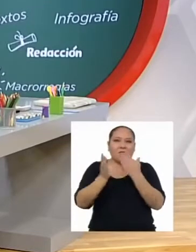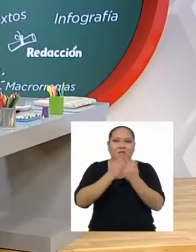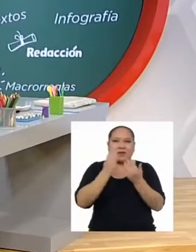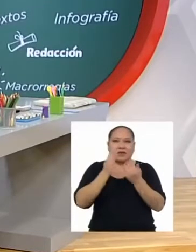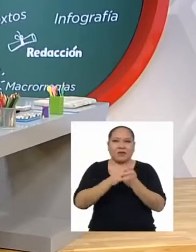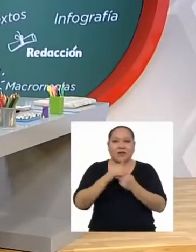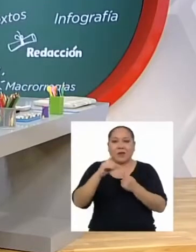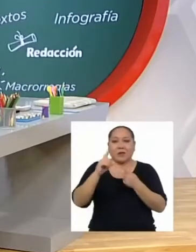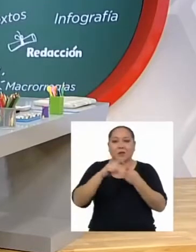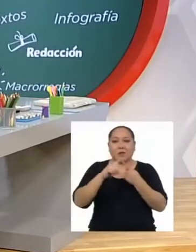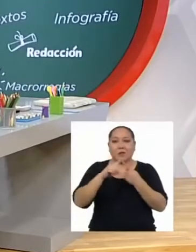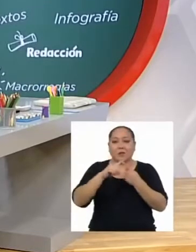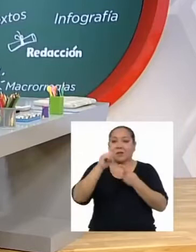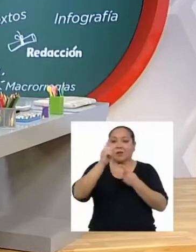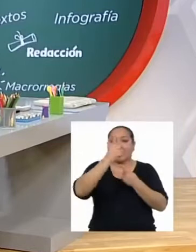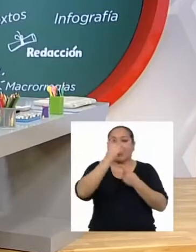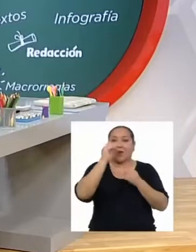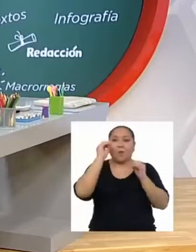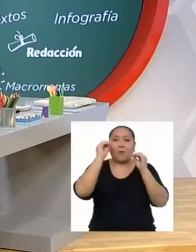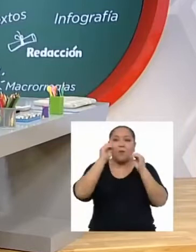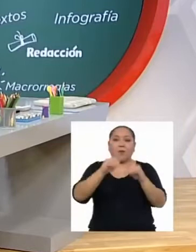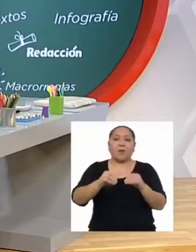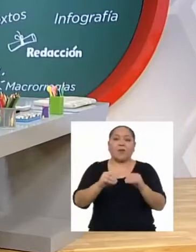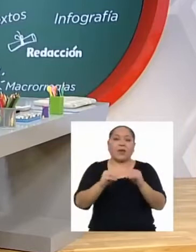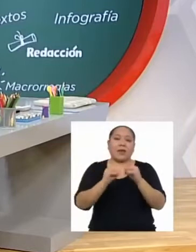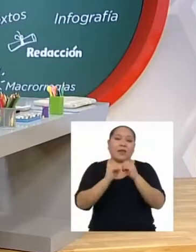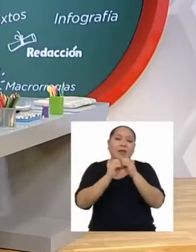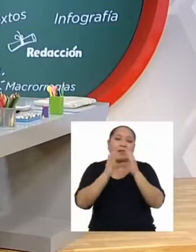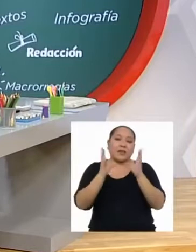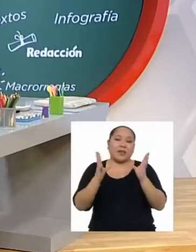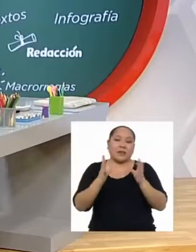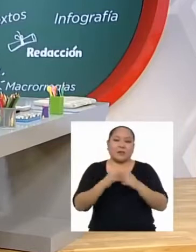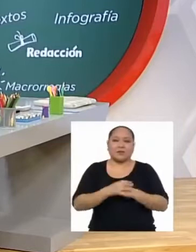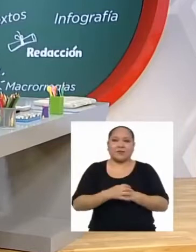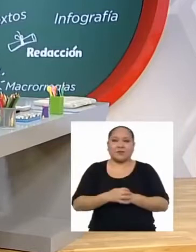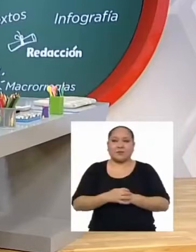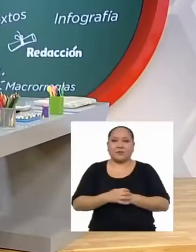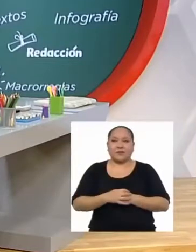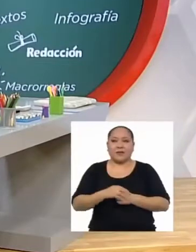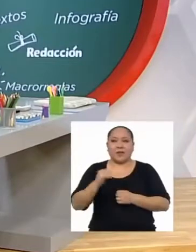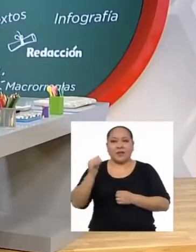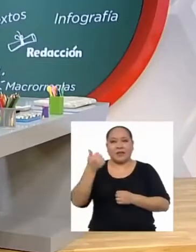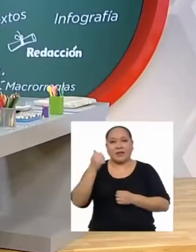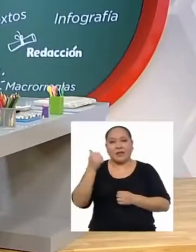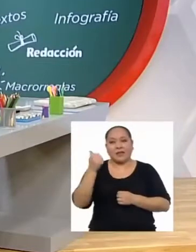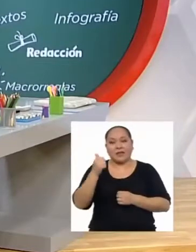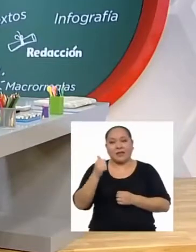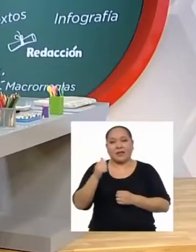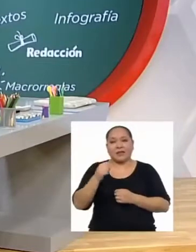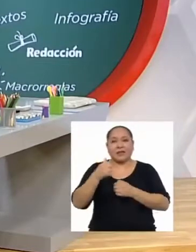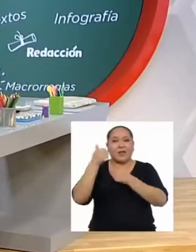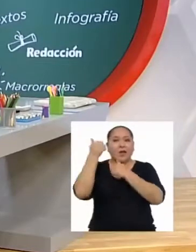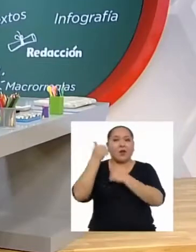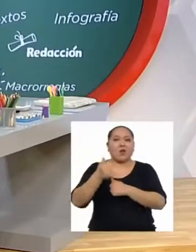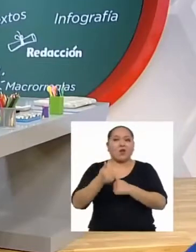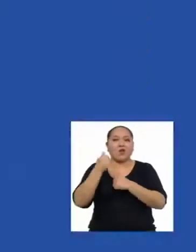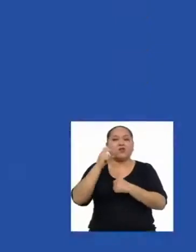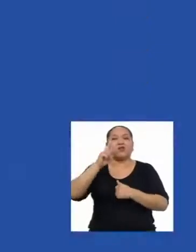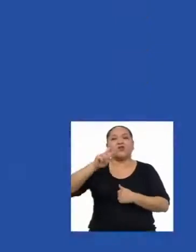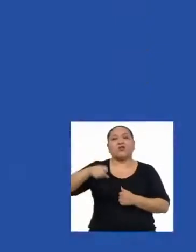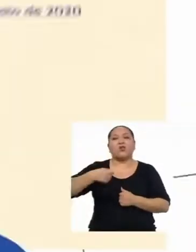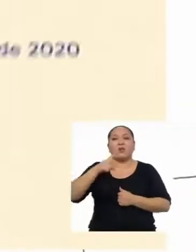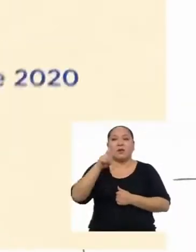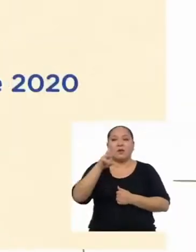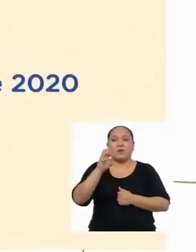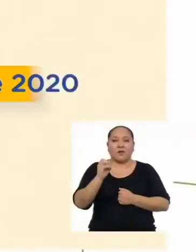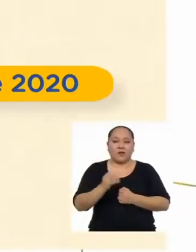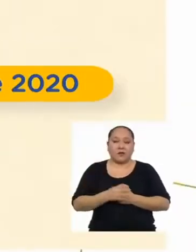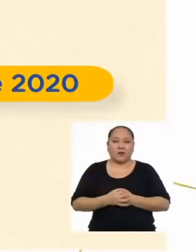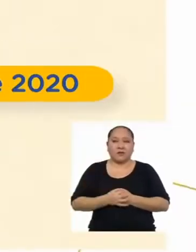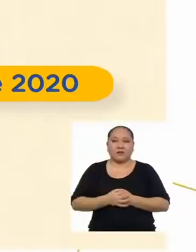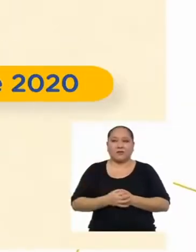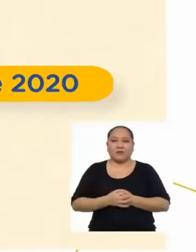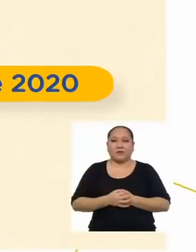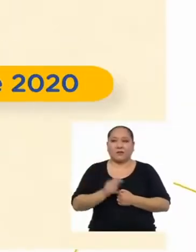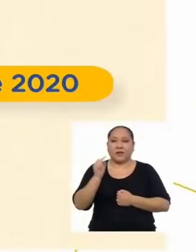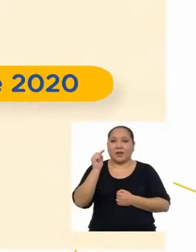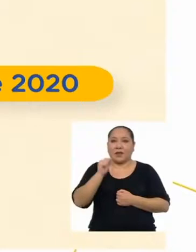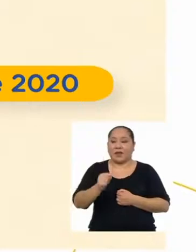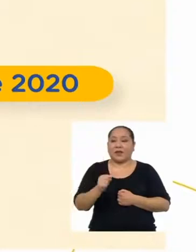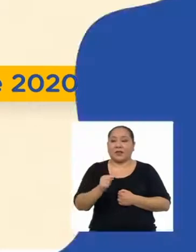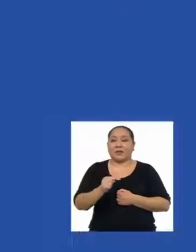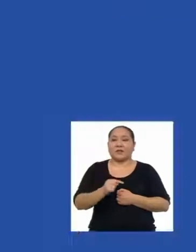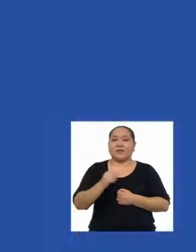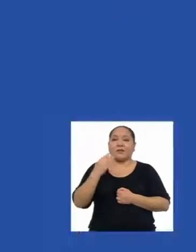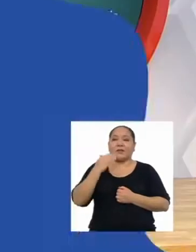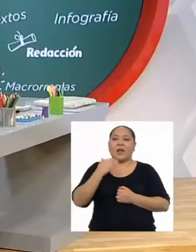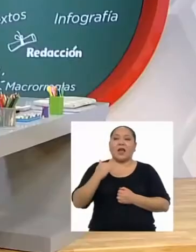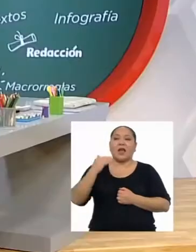punto es colocar la fecha. 10 de agosto de 2020. Esto va en la parte